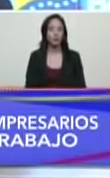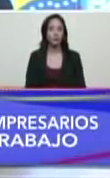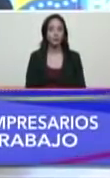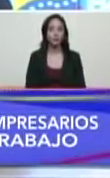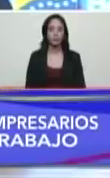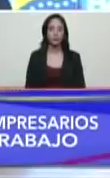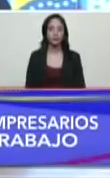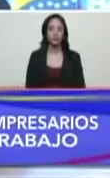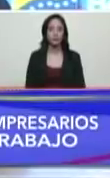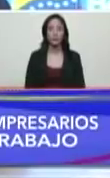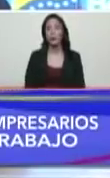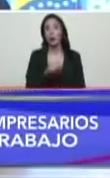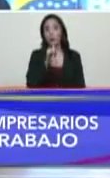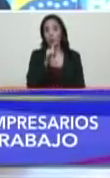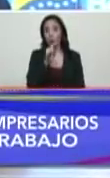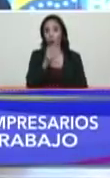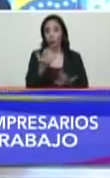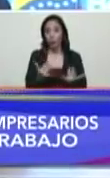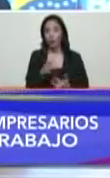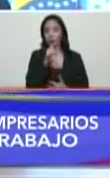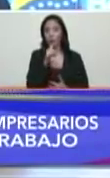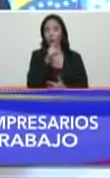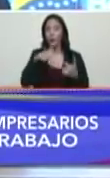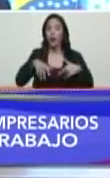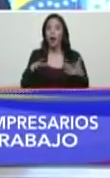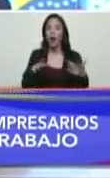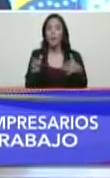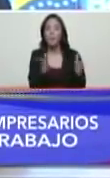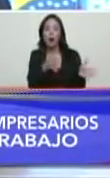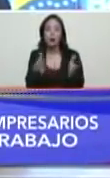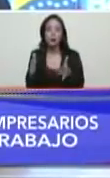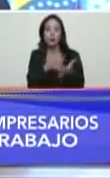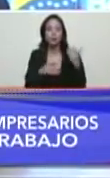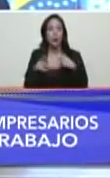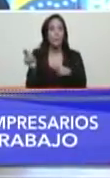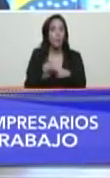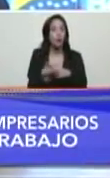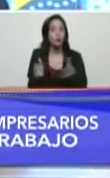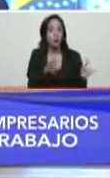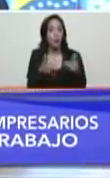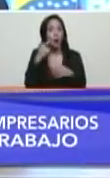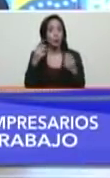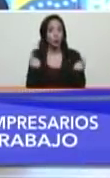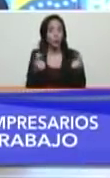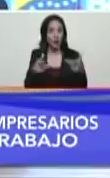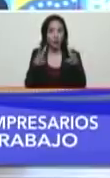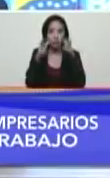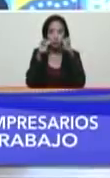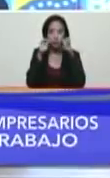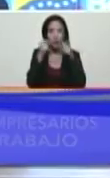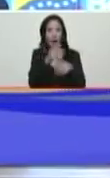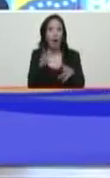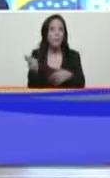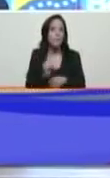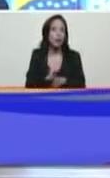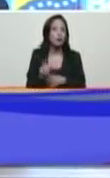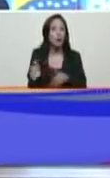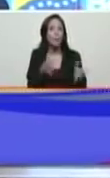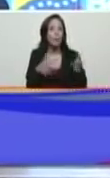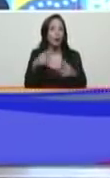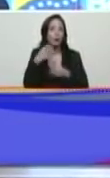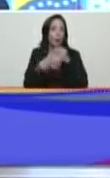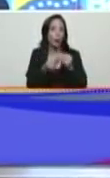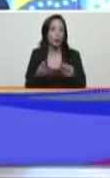eso que anuncio para el mes de marzo, atención inversionistas, para el mes de